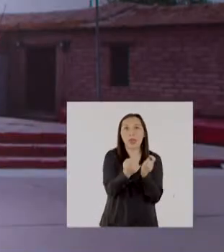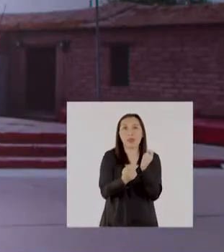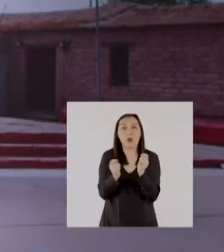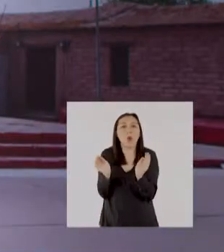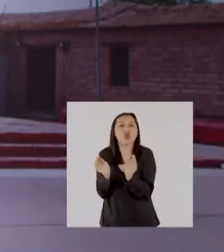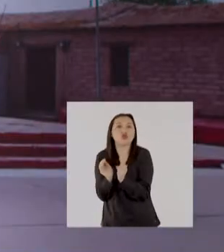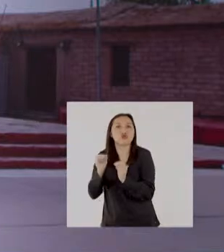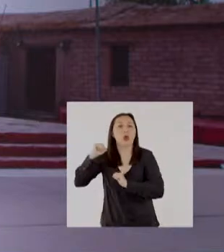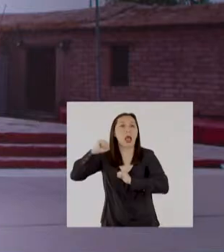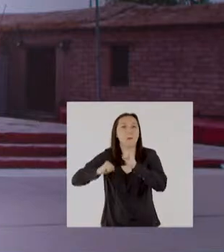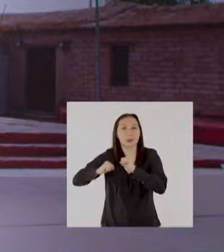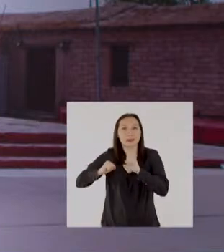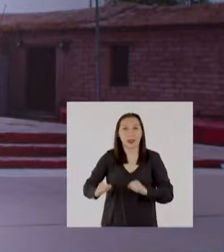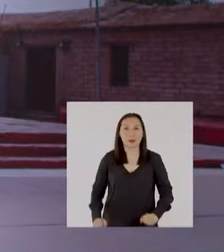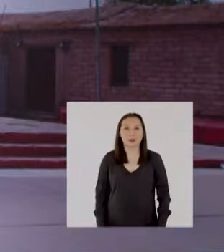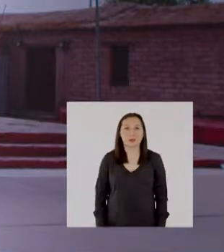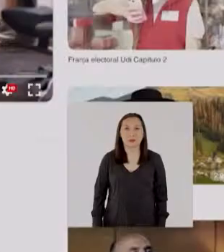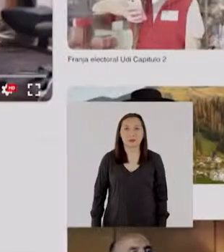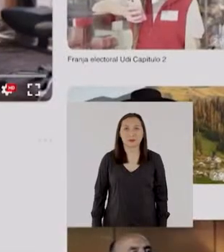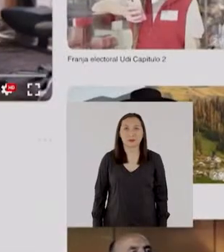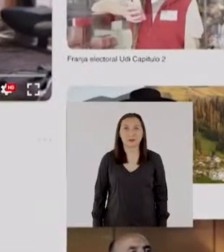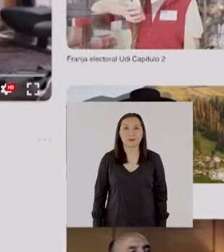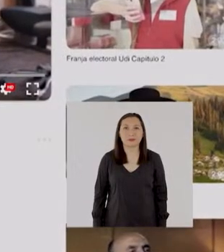ni al pequeño empresario